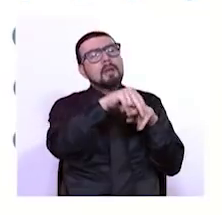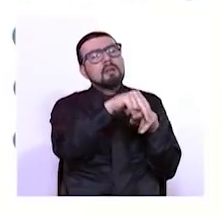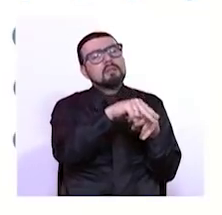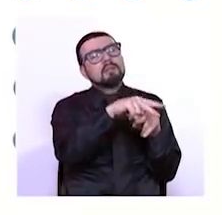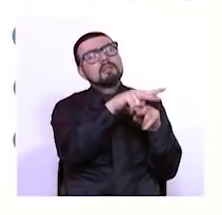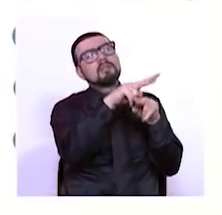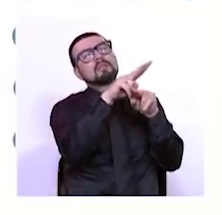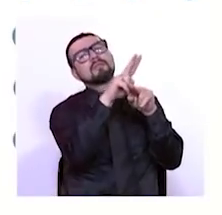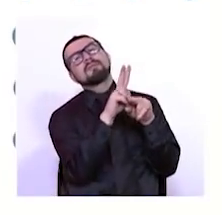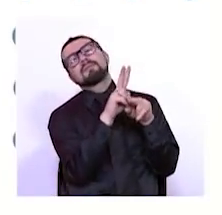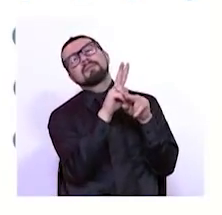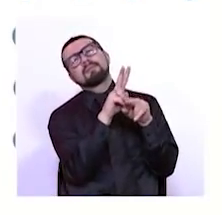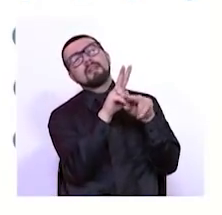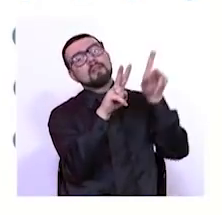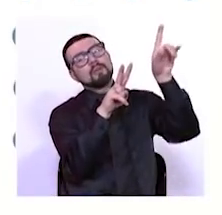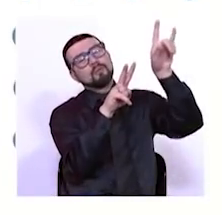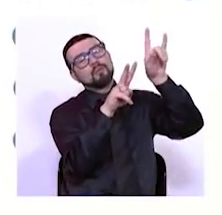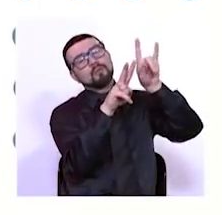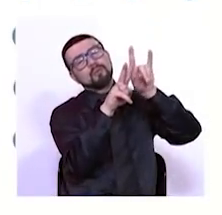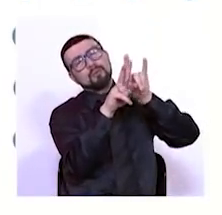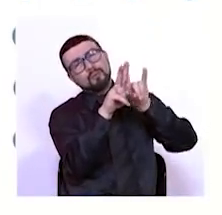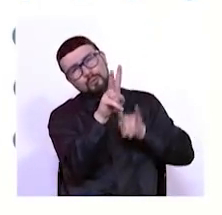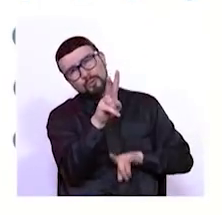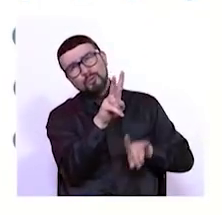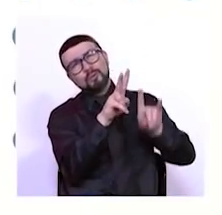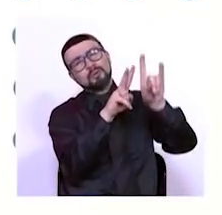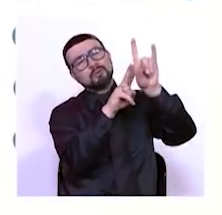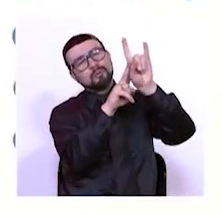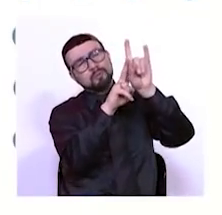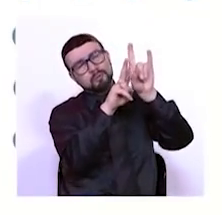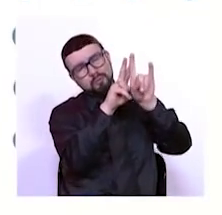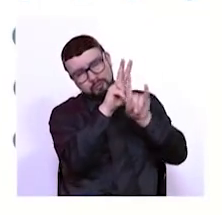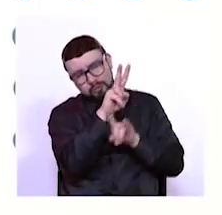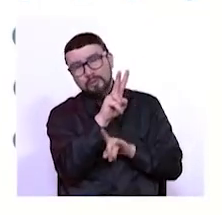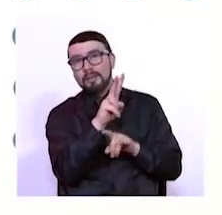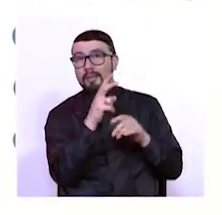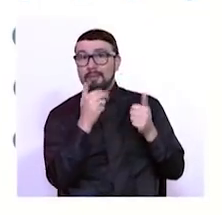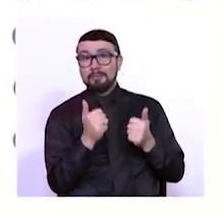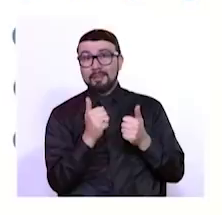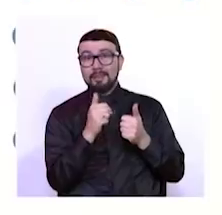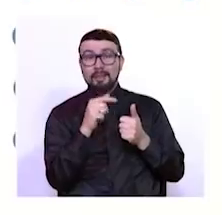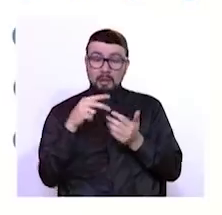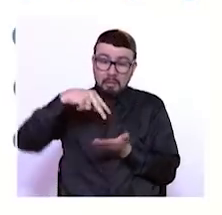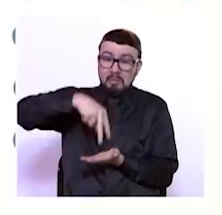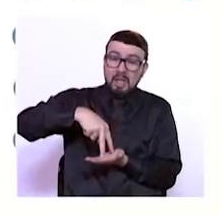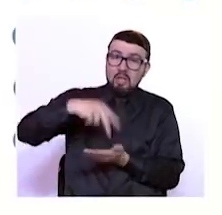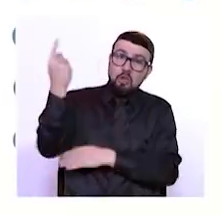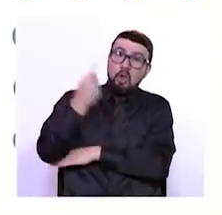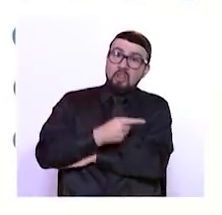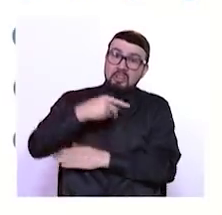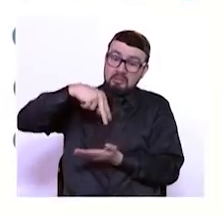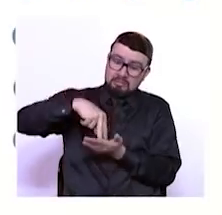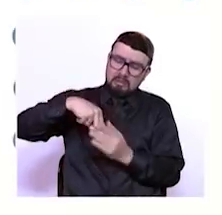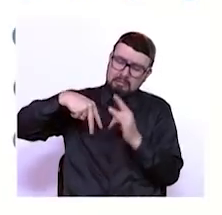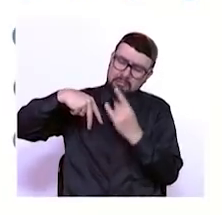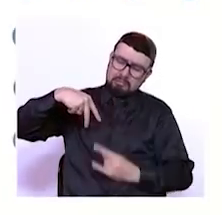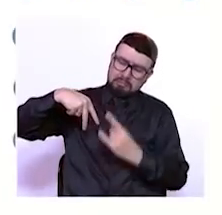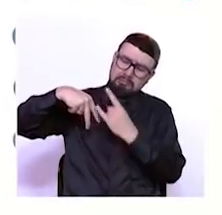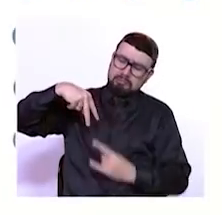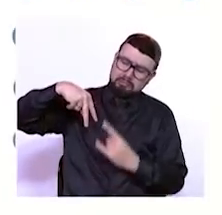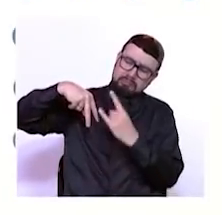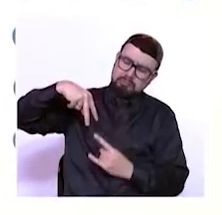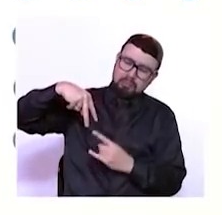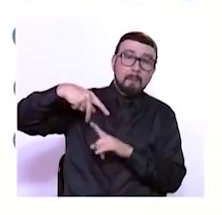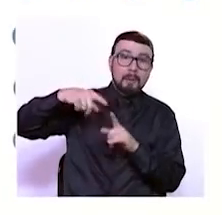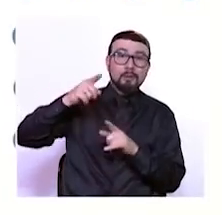a escurrir la circulación venosa y evitamos que esta sangre se quede allí detenida, haciendo hipertensión